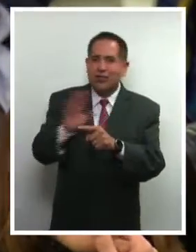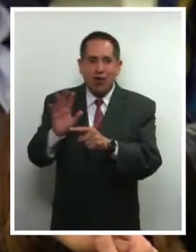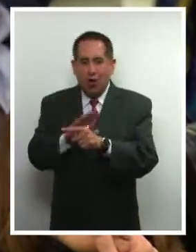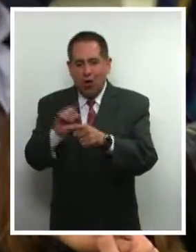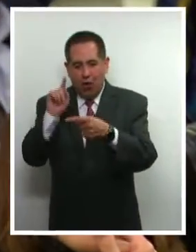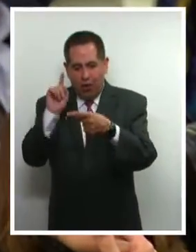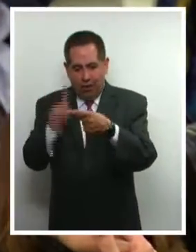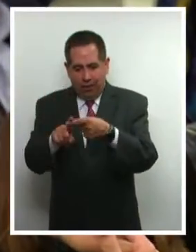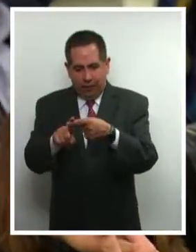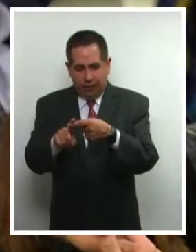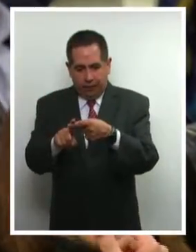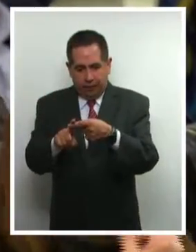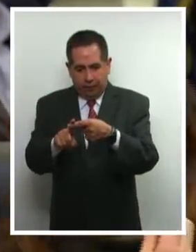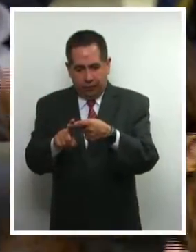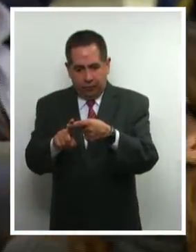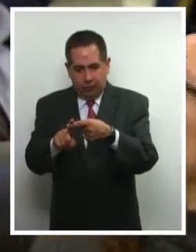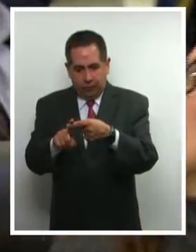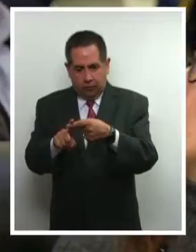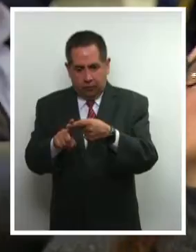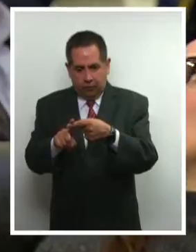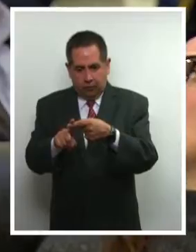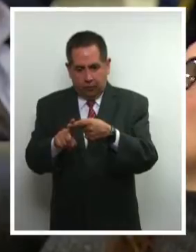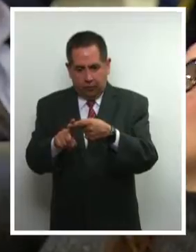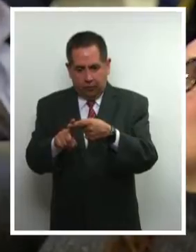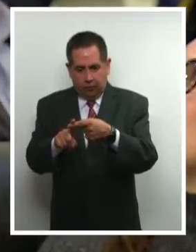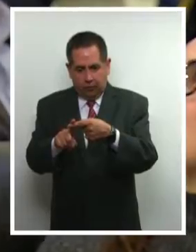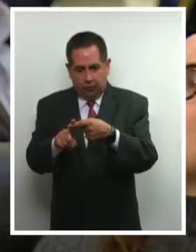el principio,